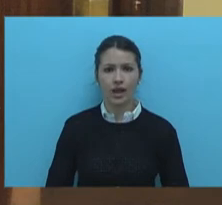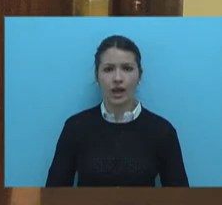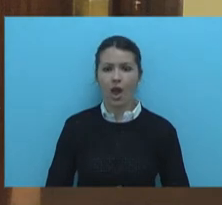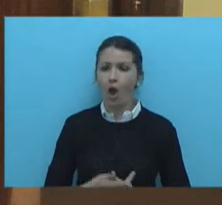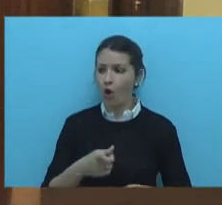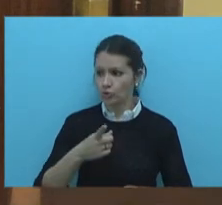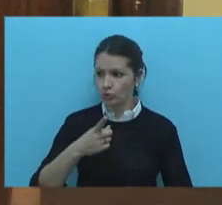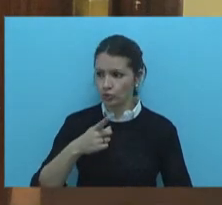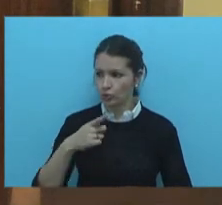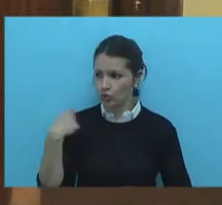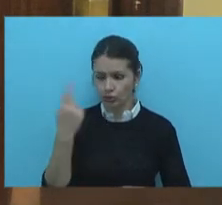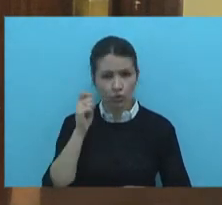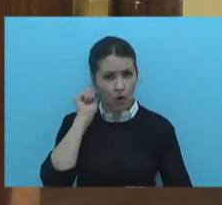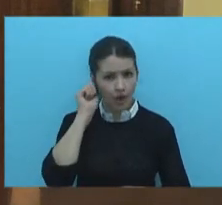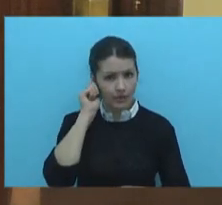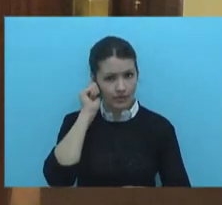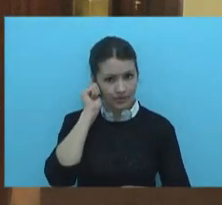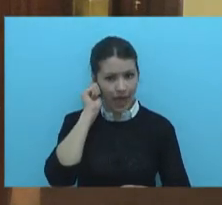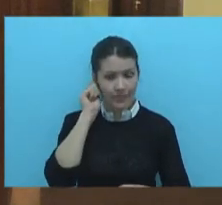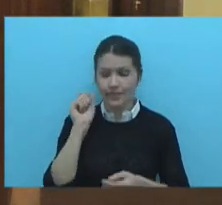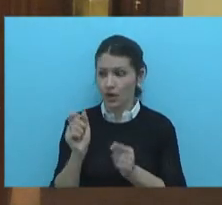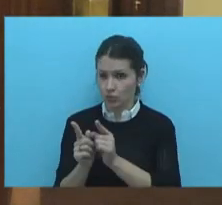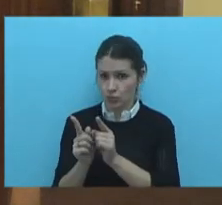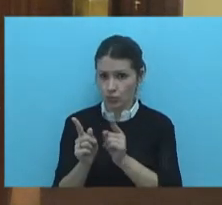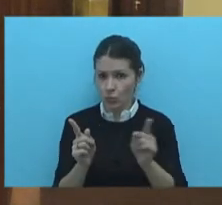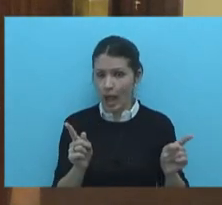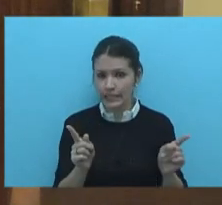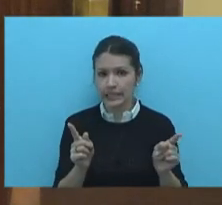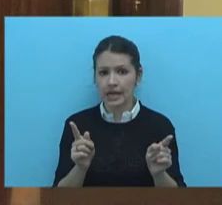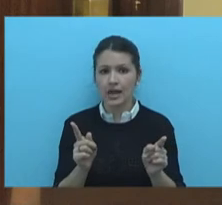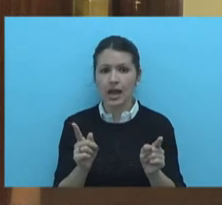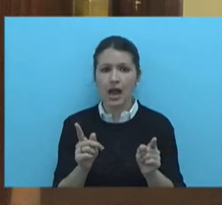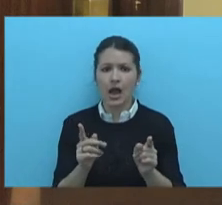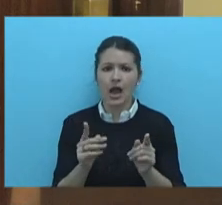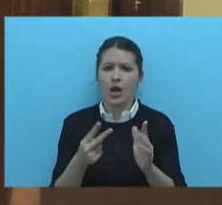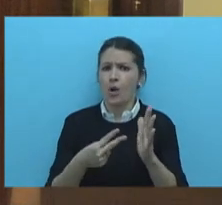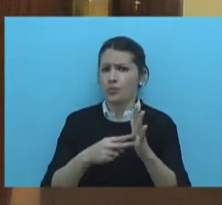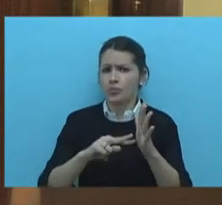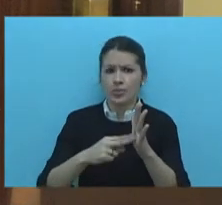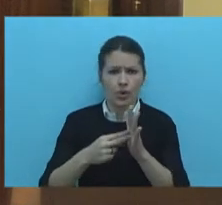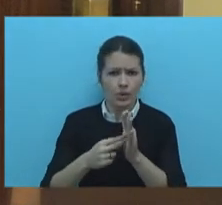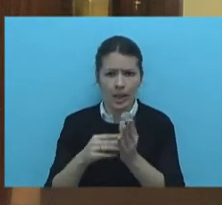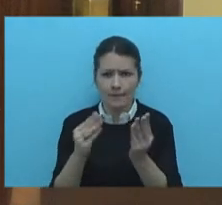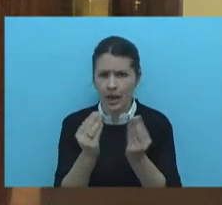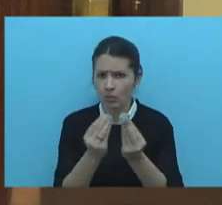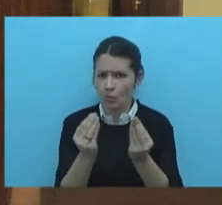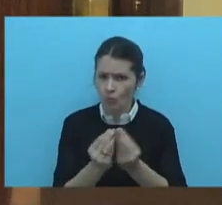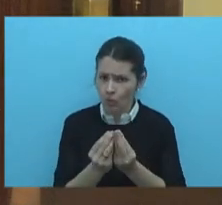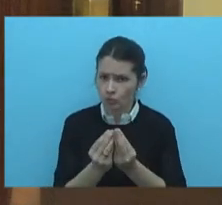serían los más propensos a sufrir depresión o muchos más problemas derivados de la depresión.